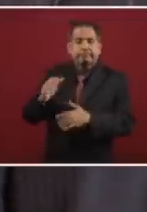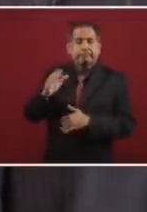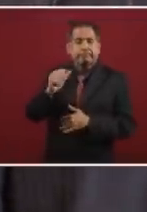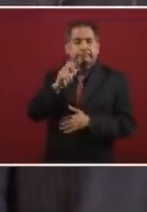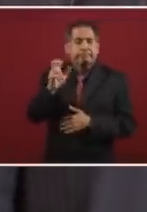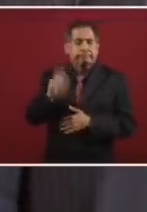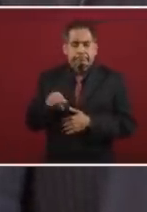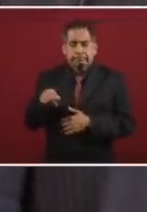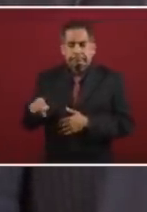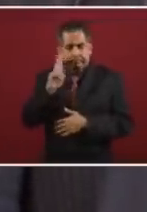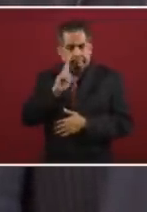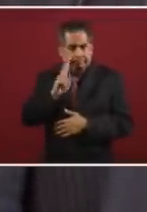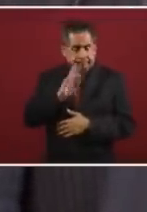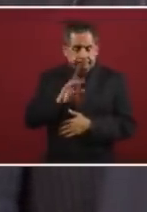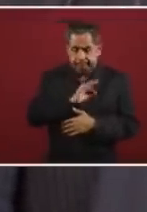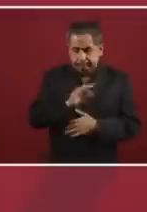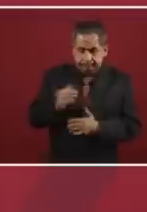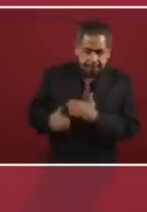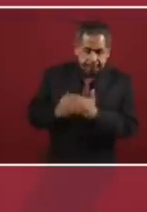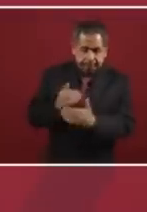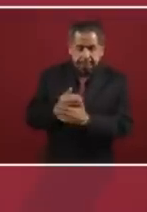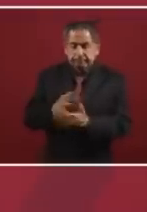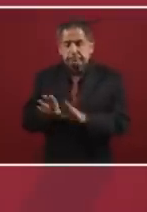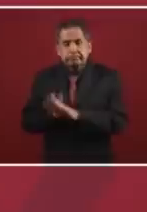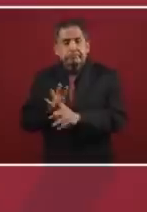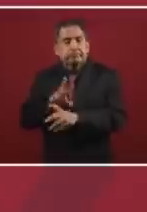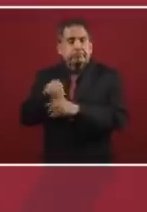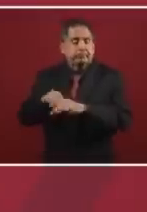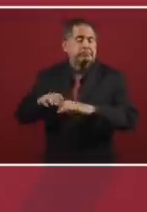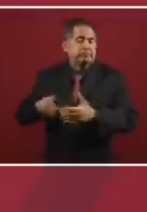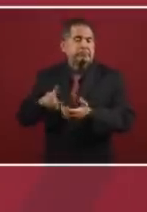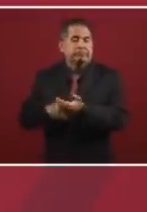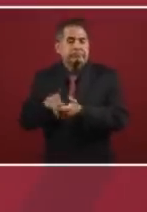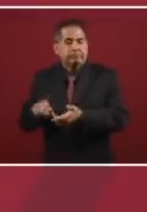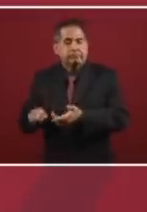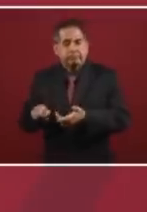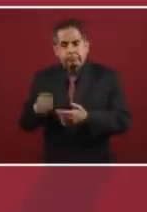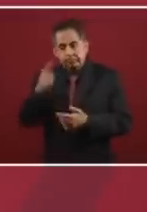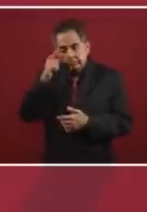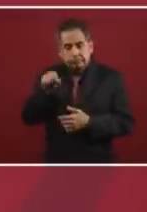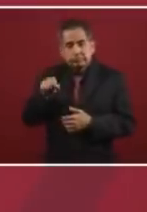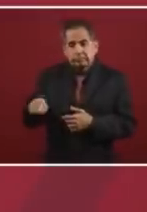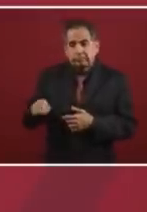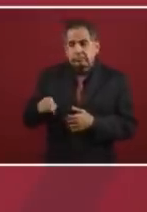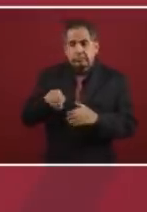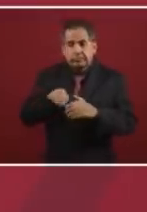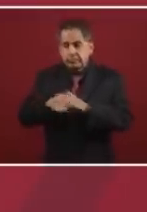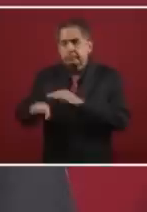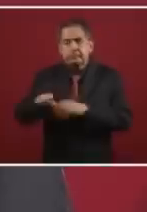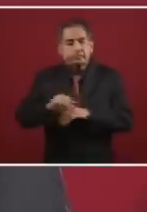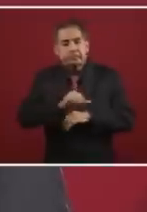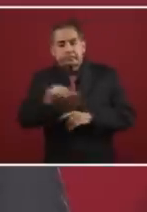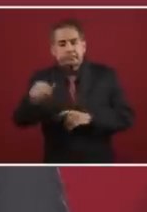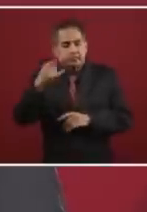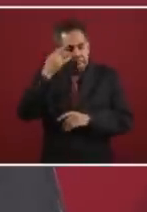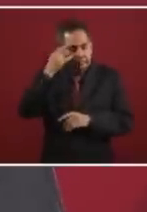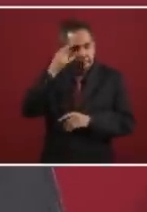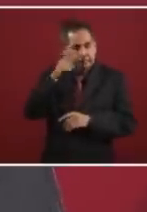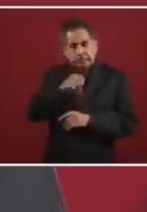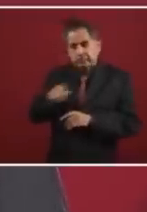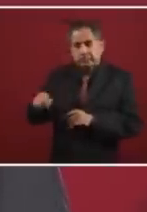pueda e introducirse a campeche chiapas